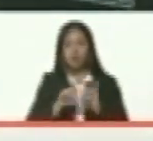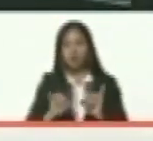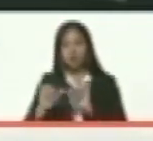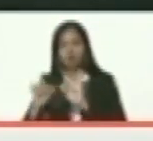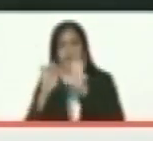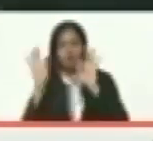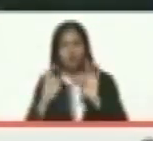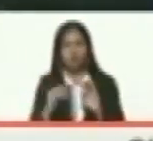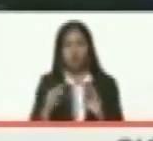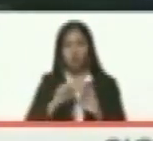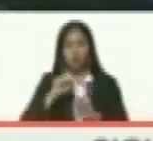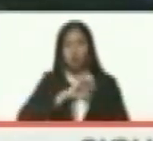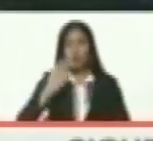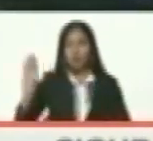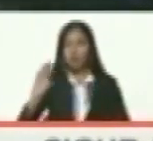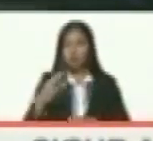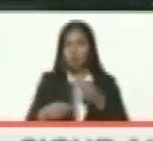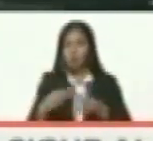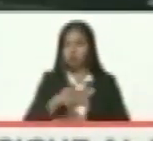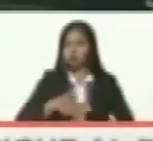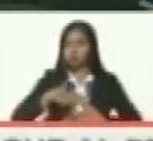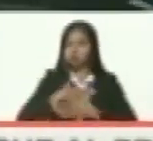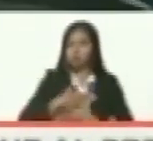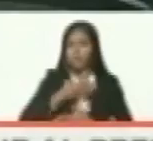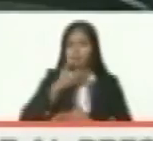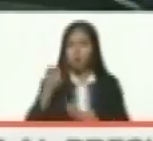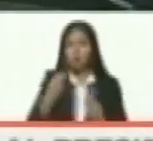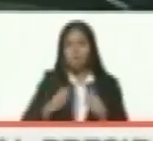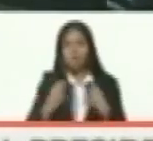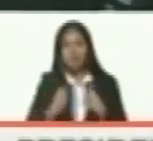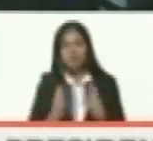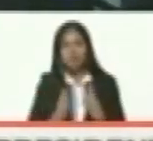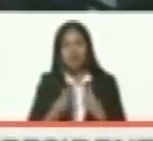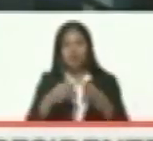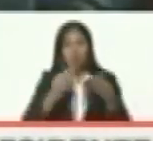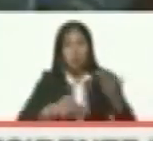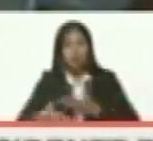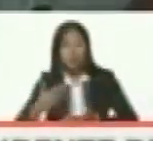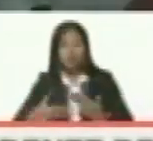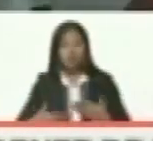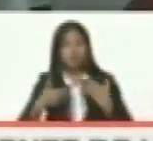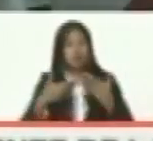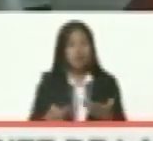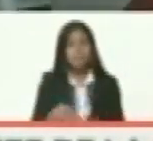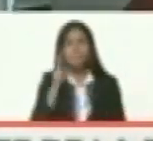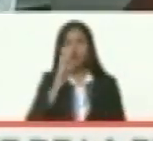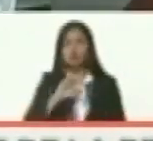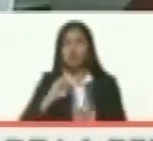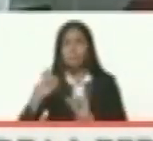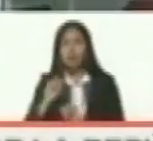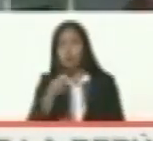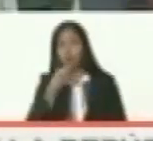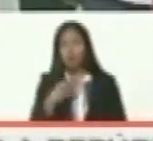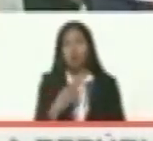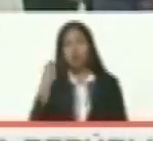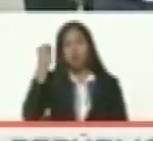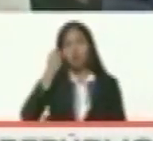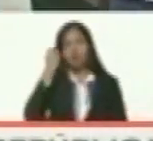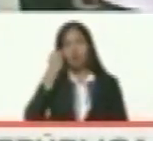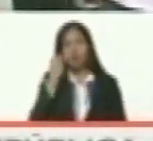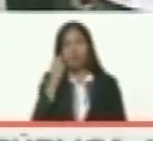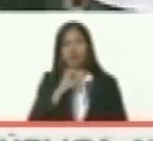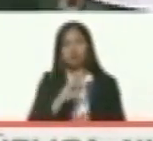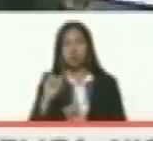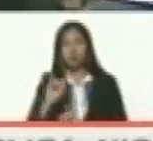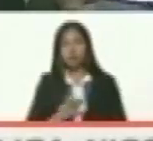a nuestros compatriotas. Así es. Y darle todo el servicio. Fíjense cómo, qué buen concepto, que me